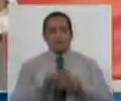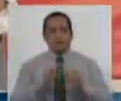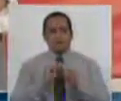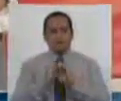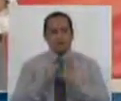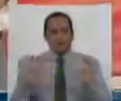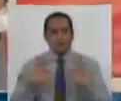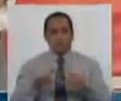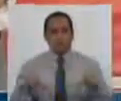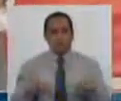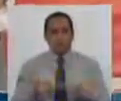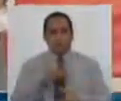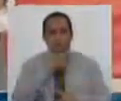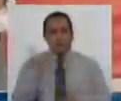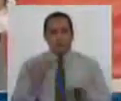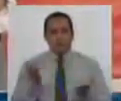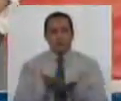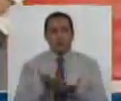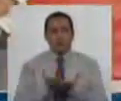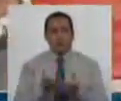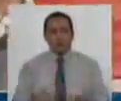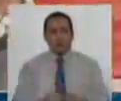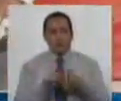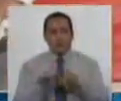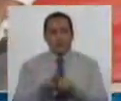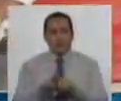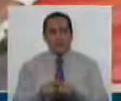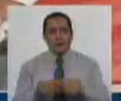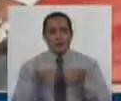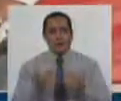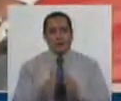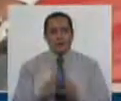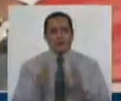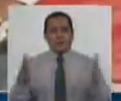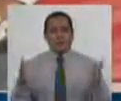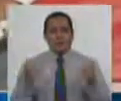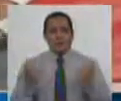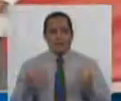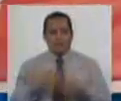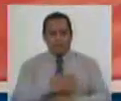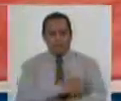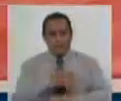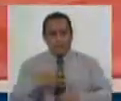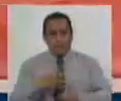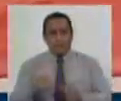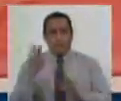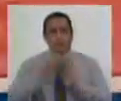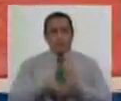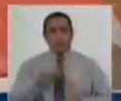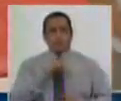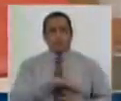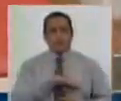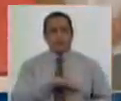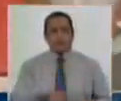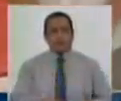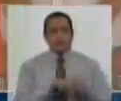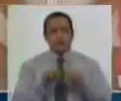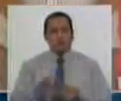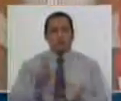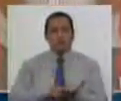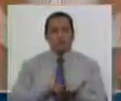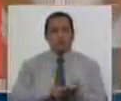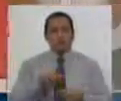equipamiento y mejoramiento de las escuelas. Como también la ampliación, el fortalecimiento de programas sociales como